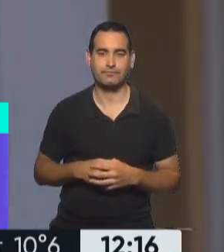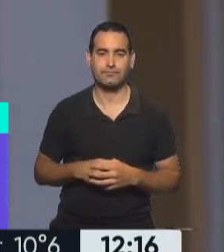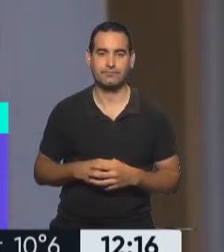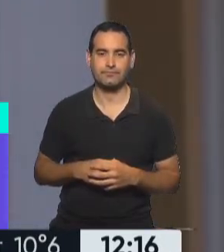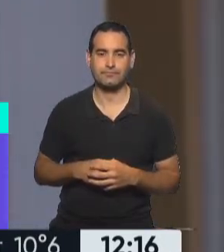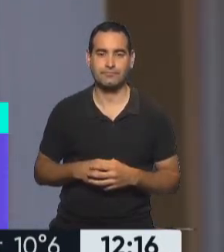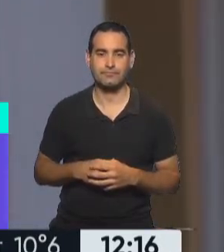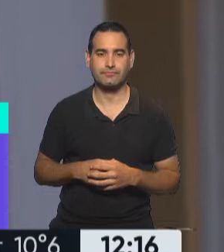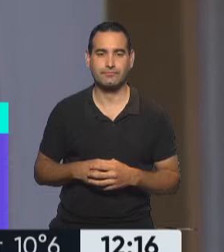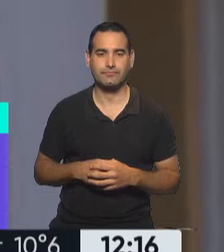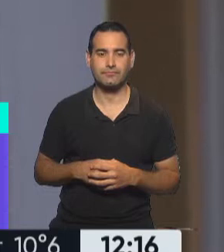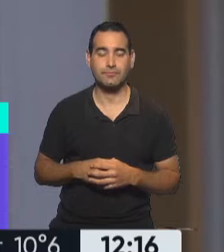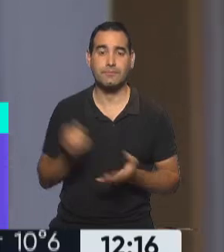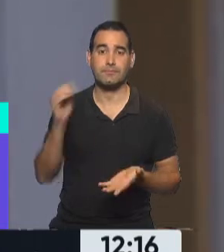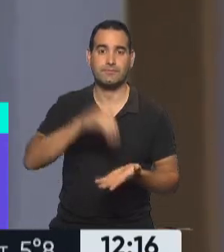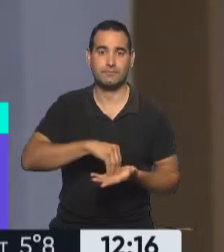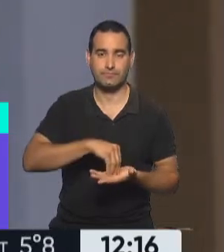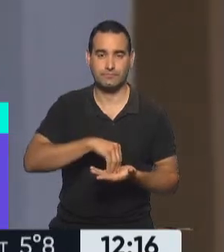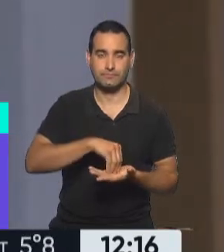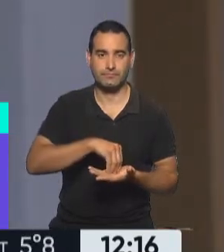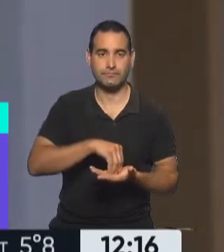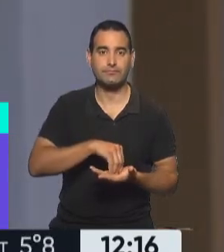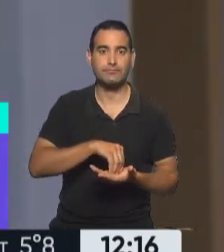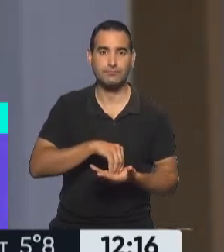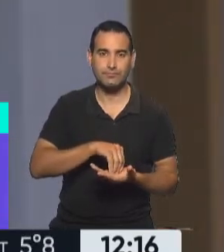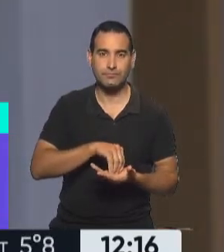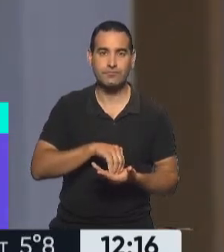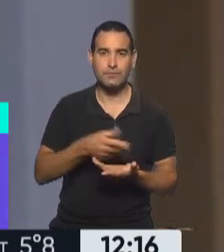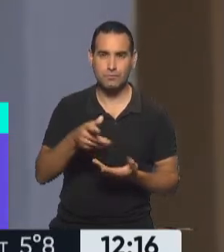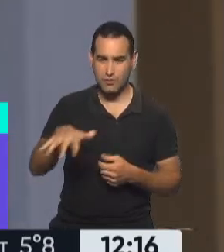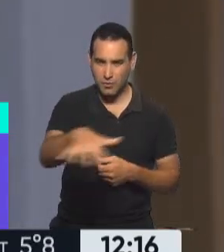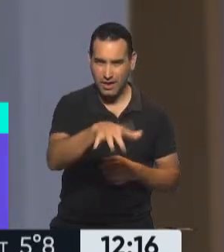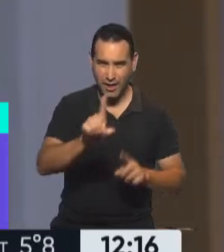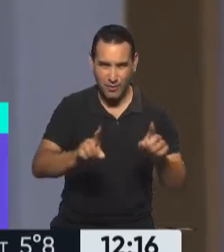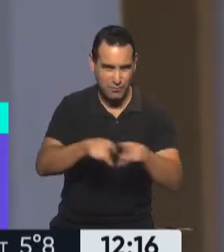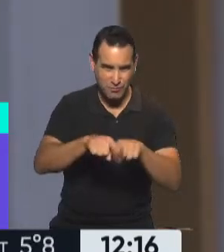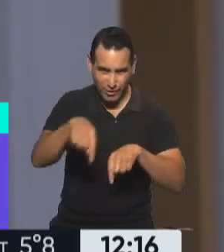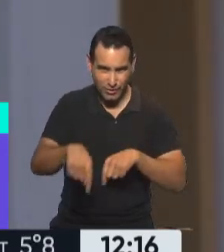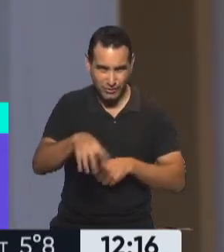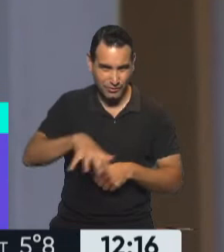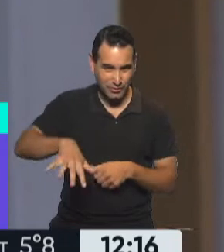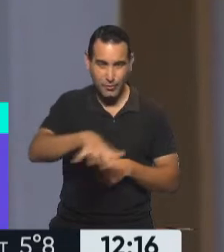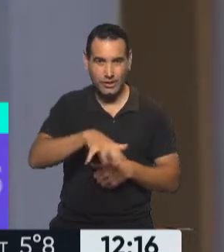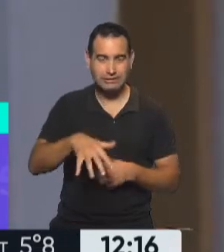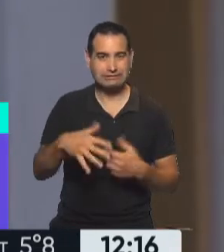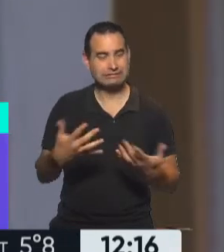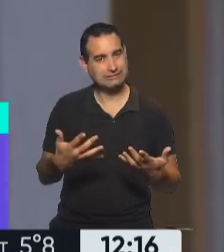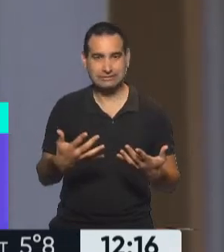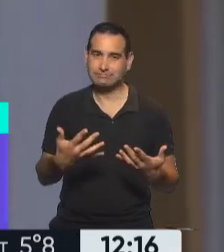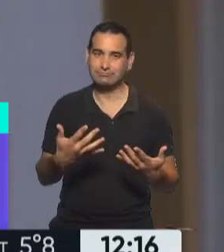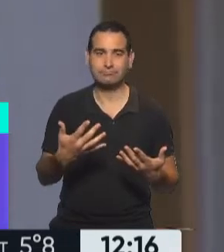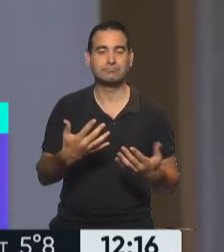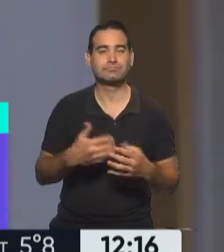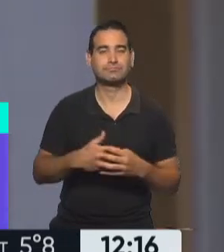virus pero además como en algunas localidades pasa aquí las proporciones son distintas